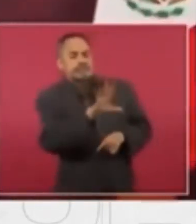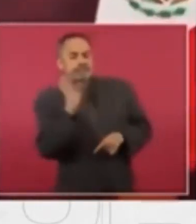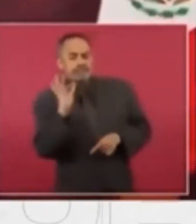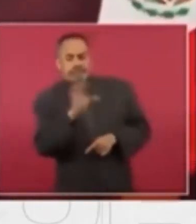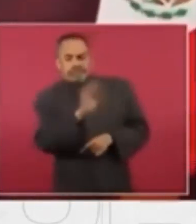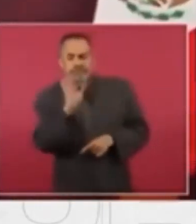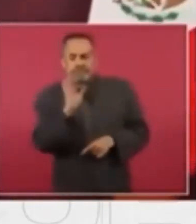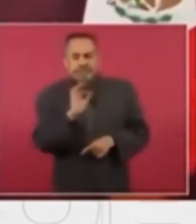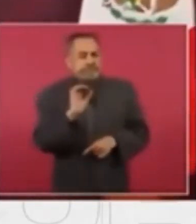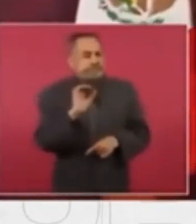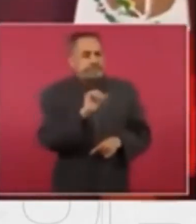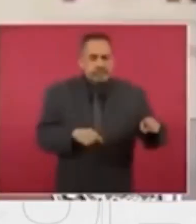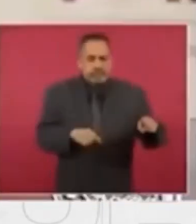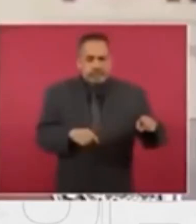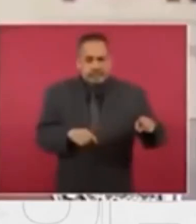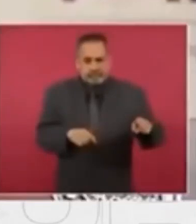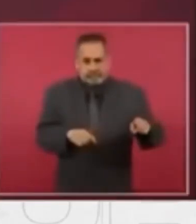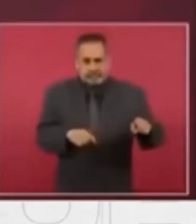de los